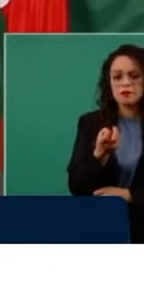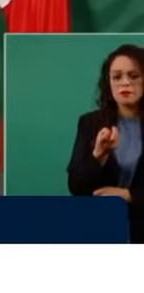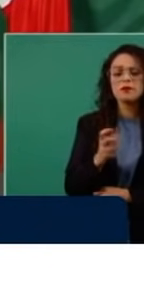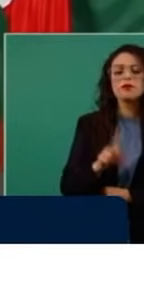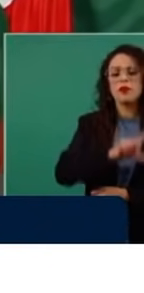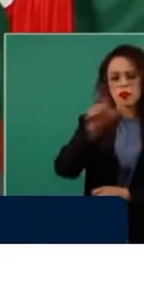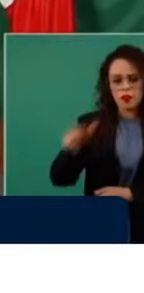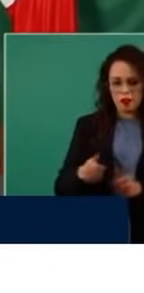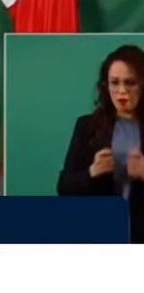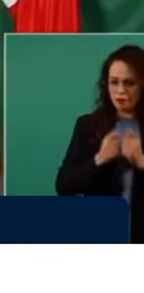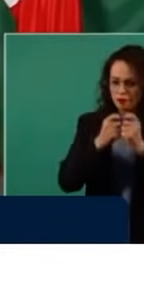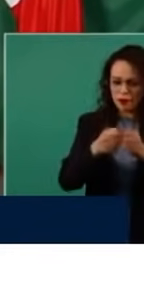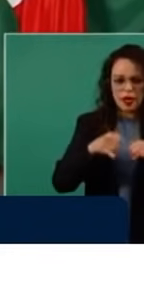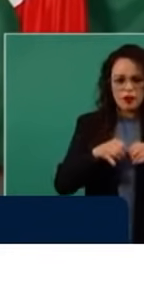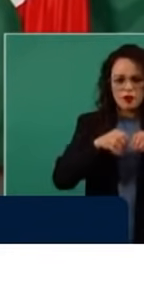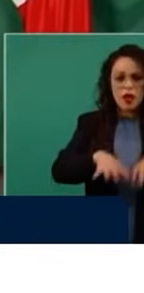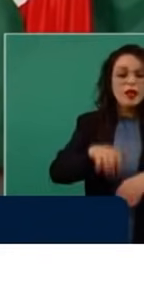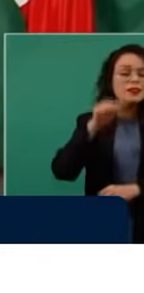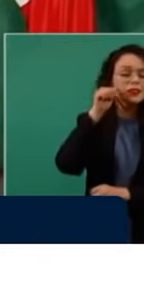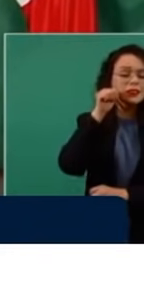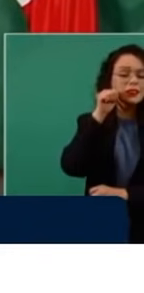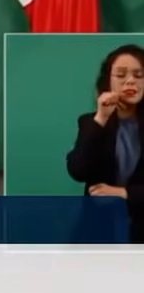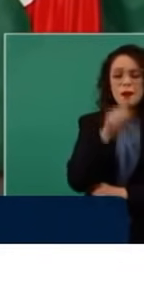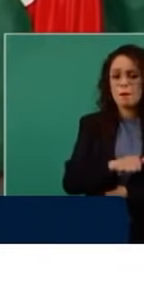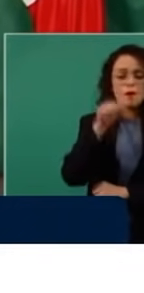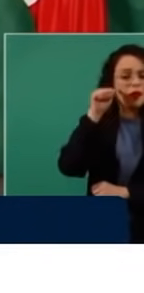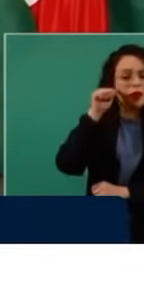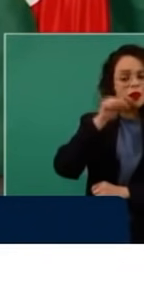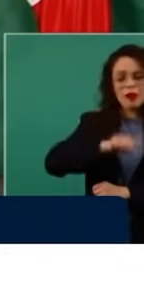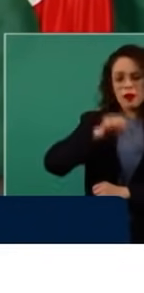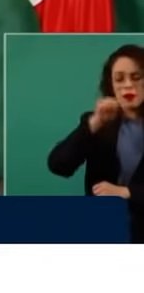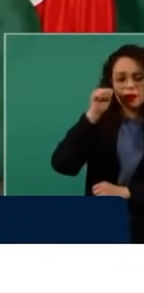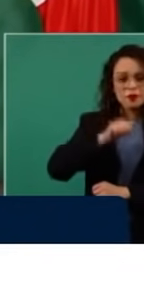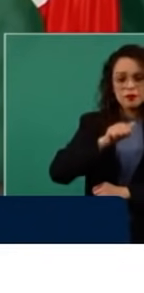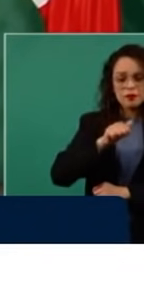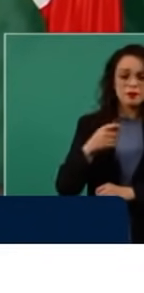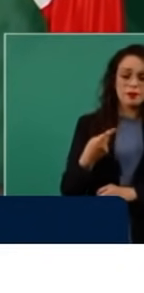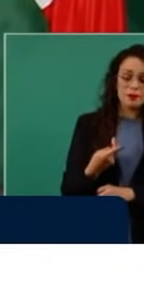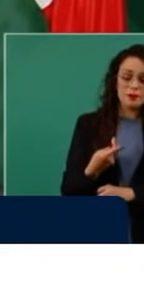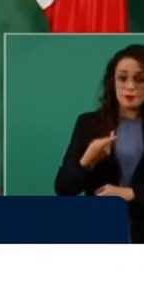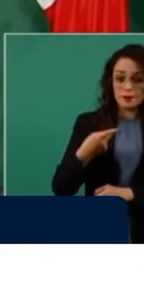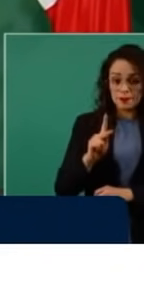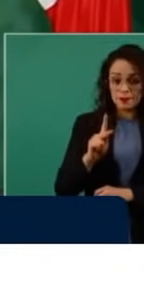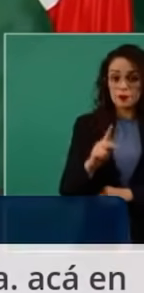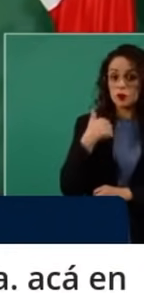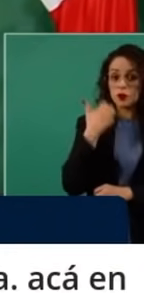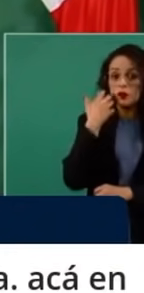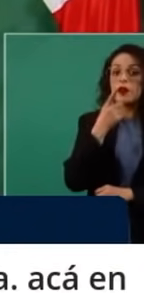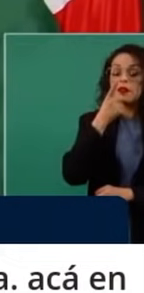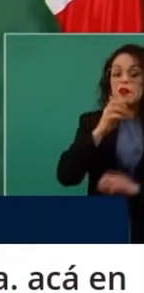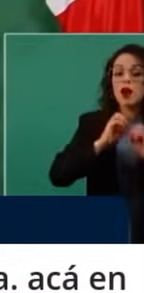líder mundial. Y que no tengan pena, que no tengan vergüenza, que no tengan,